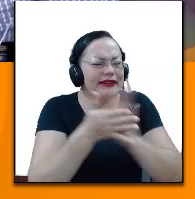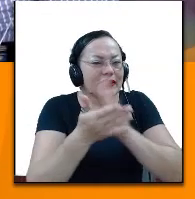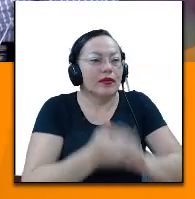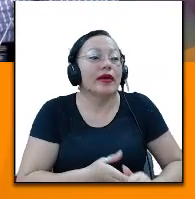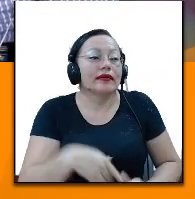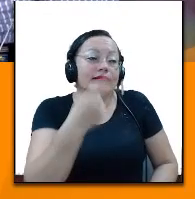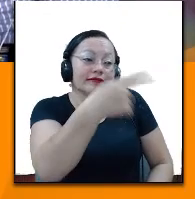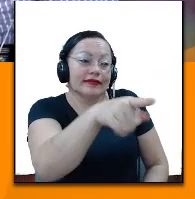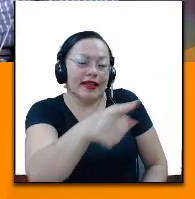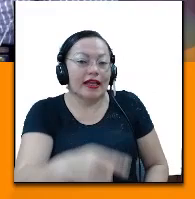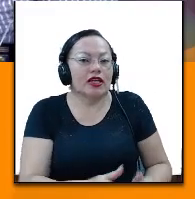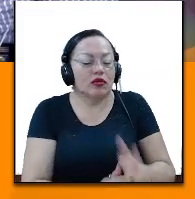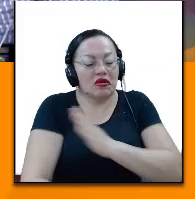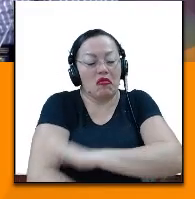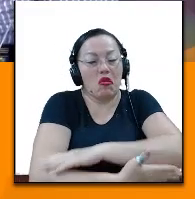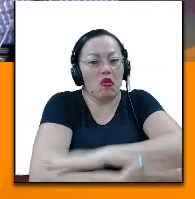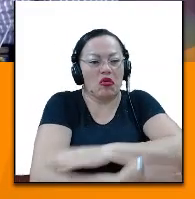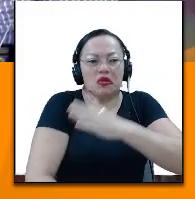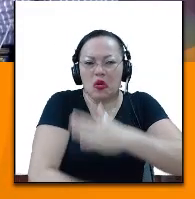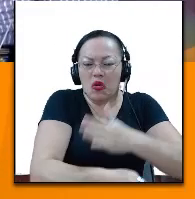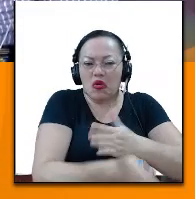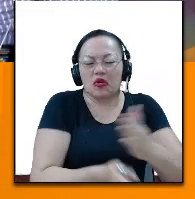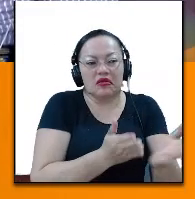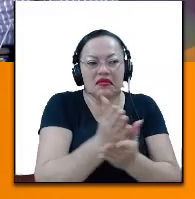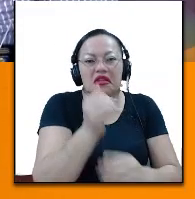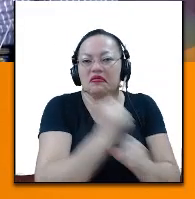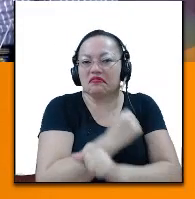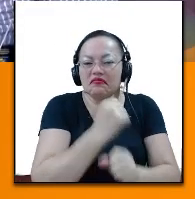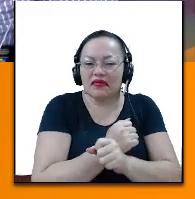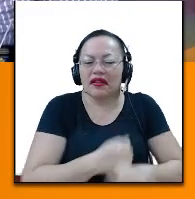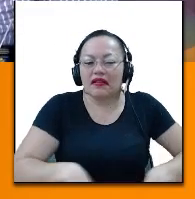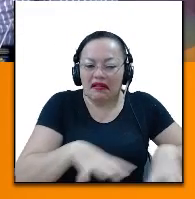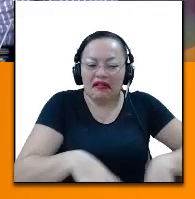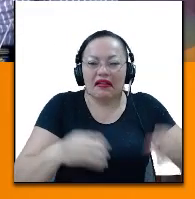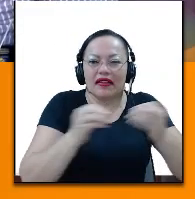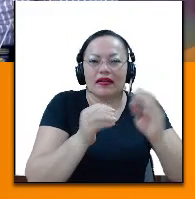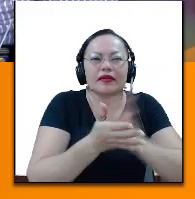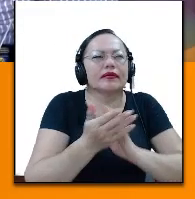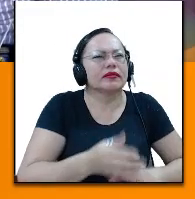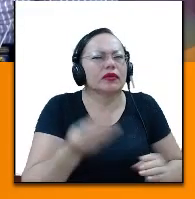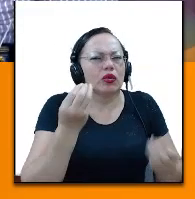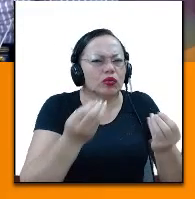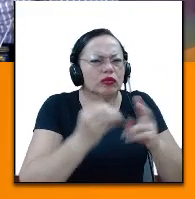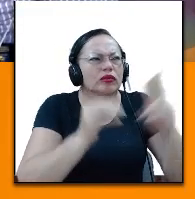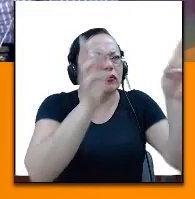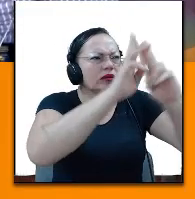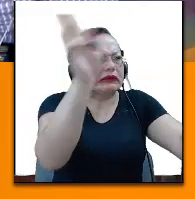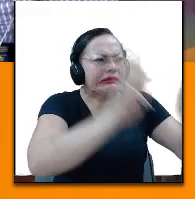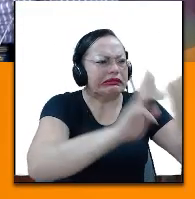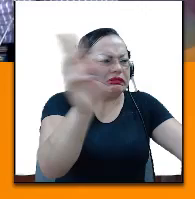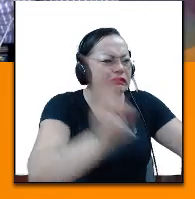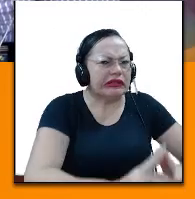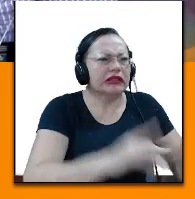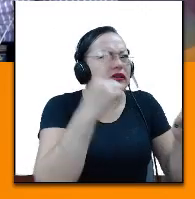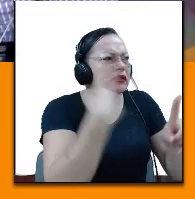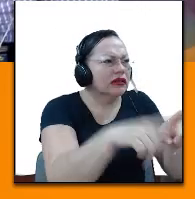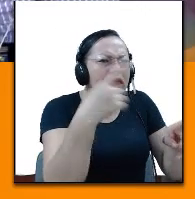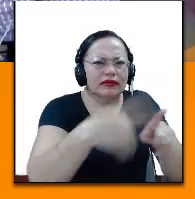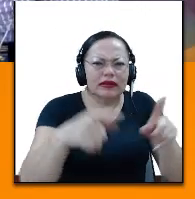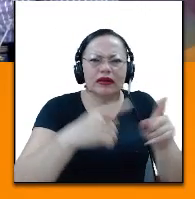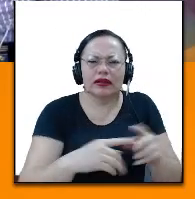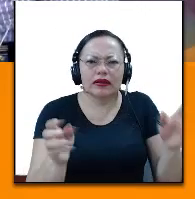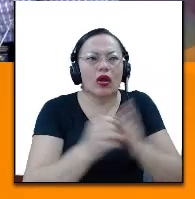ellos tampoco paran y siguen así. Hemos visto que muchas plataformas digitales han venido